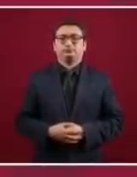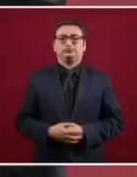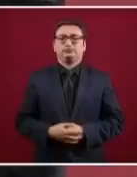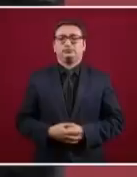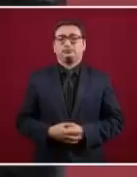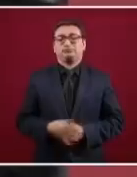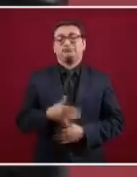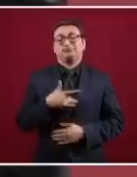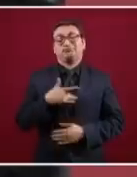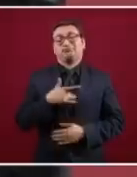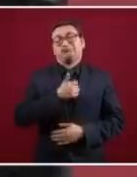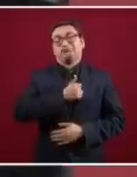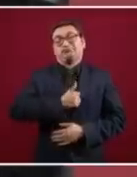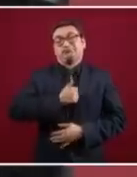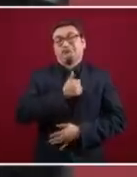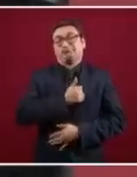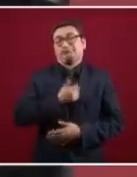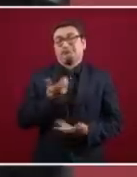lamentable